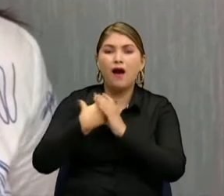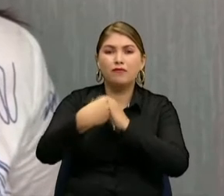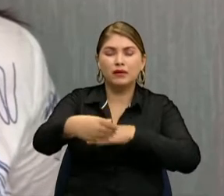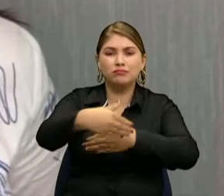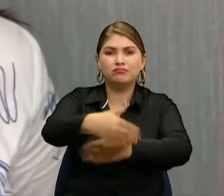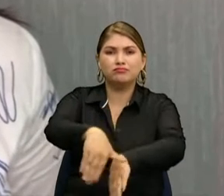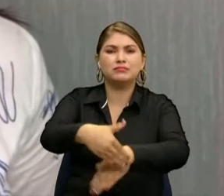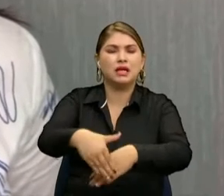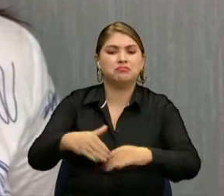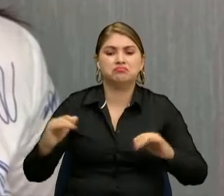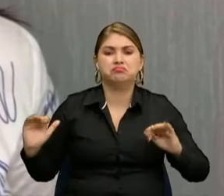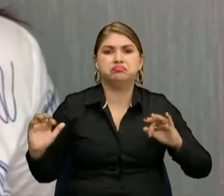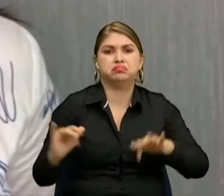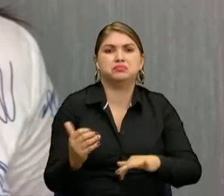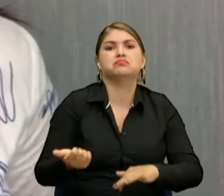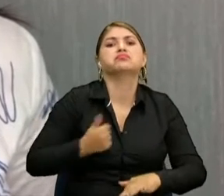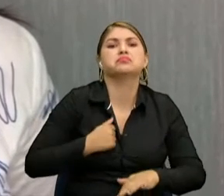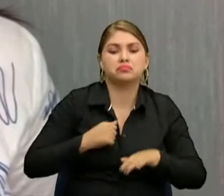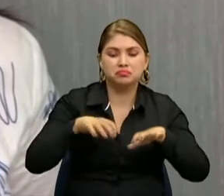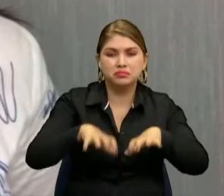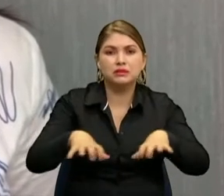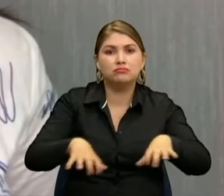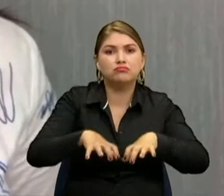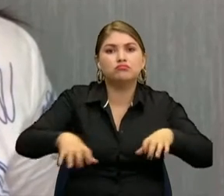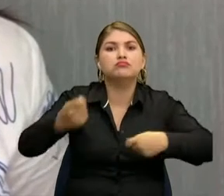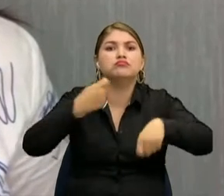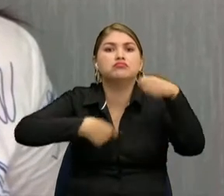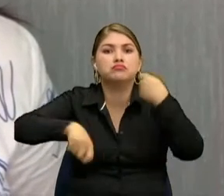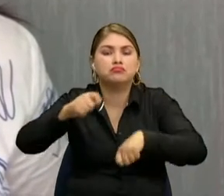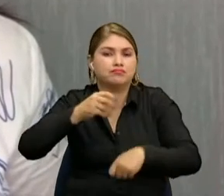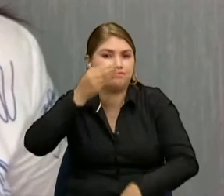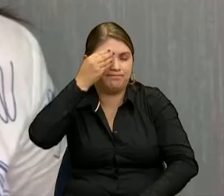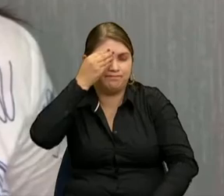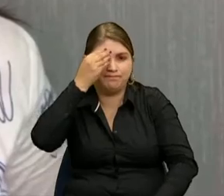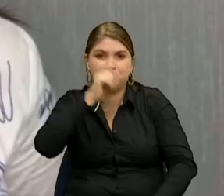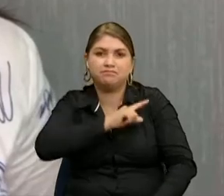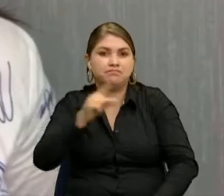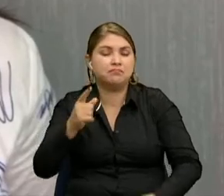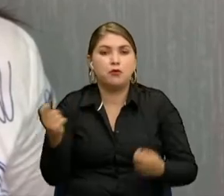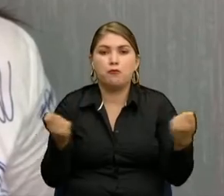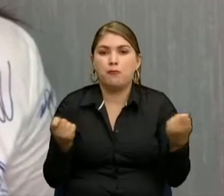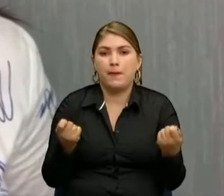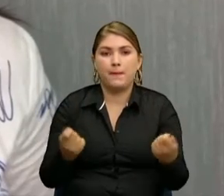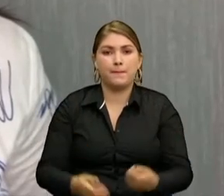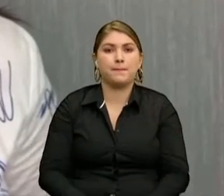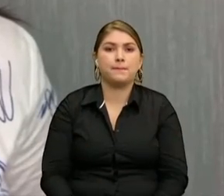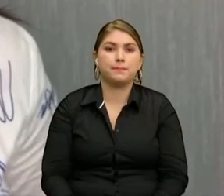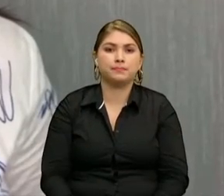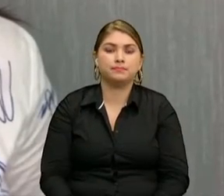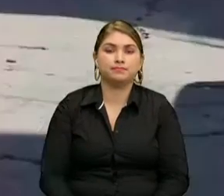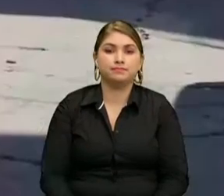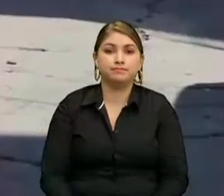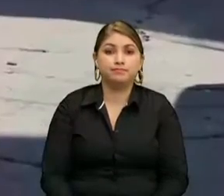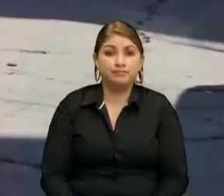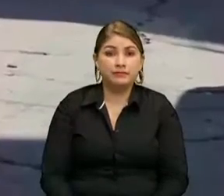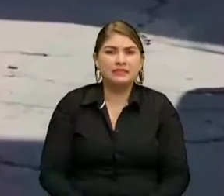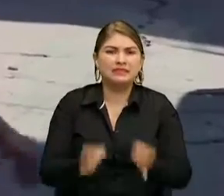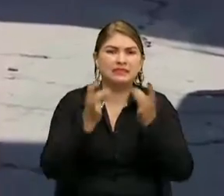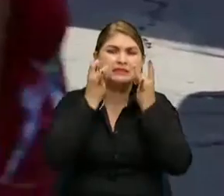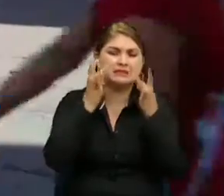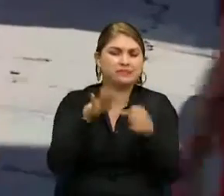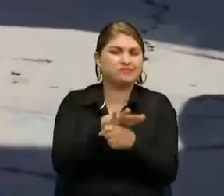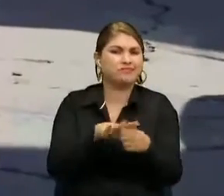se ve cómo se invade el espacio público y el aumento de vendedores ambulantes sin ningún control. Ante la aguda